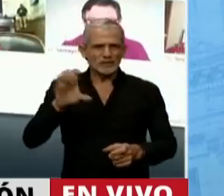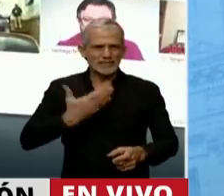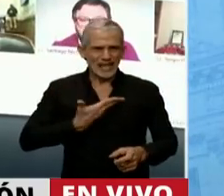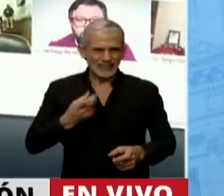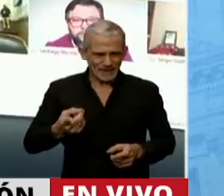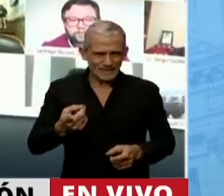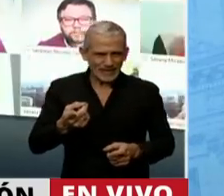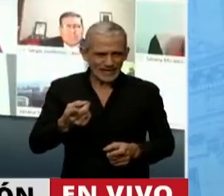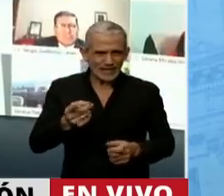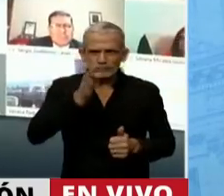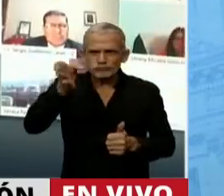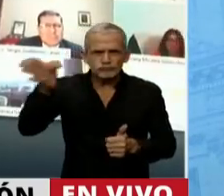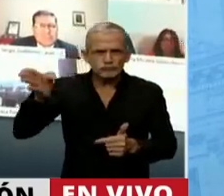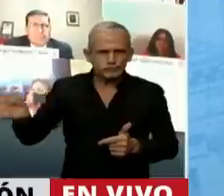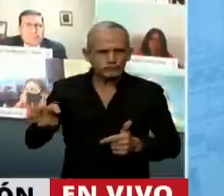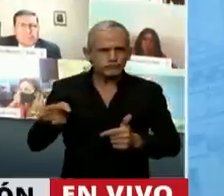reclaman.